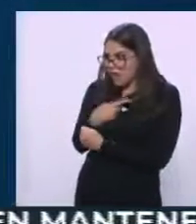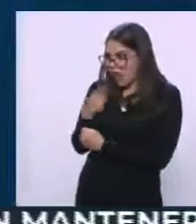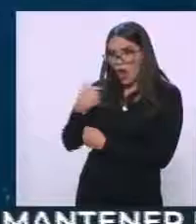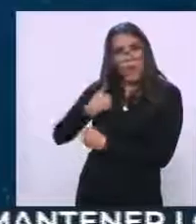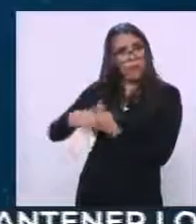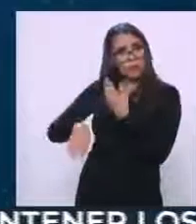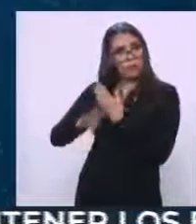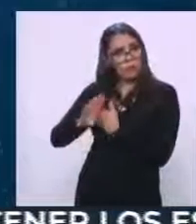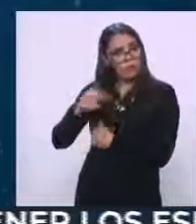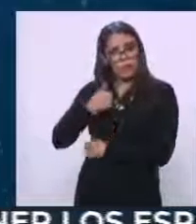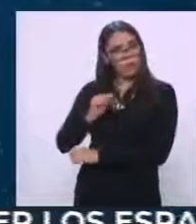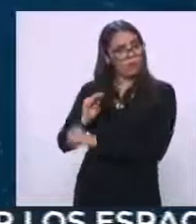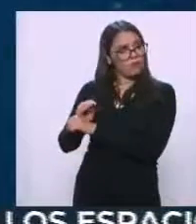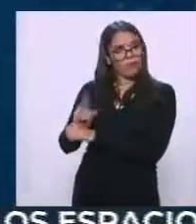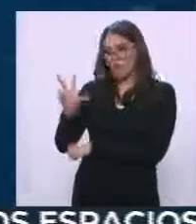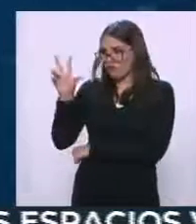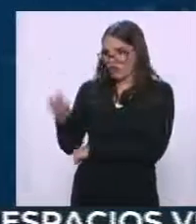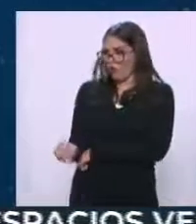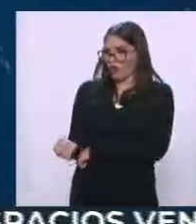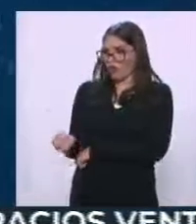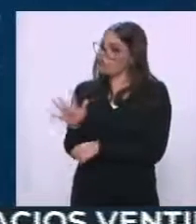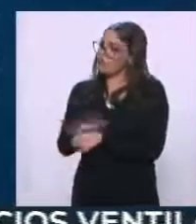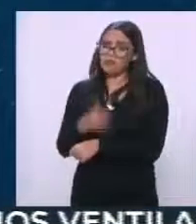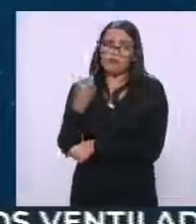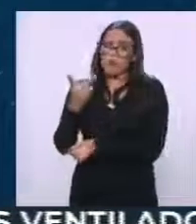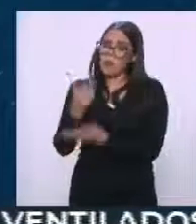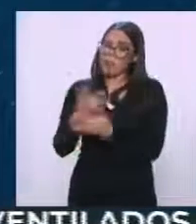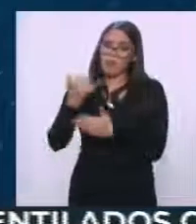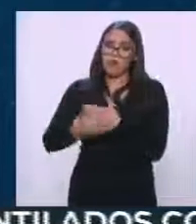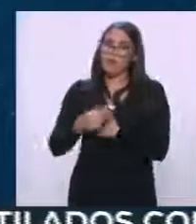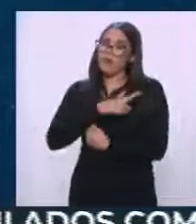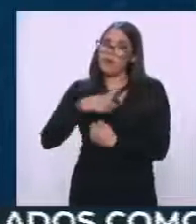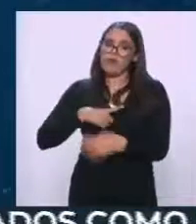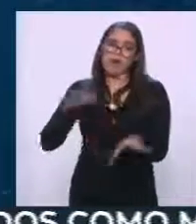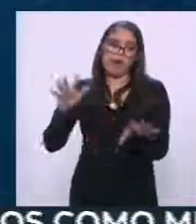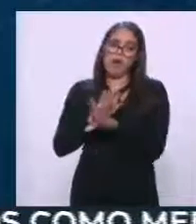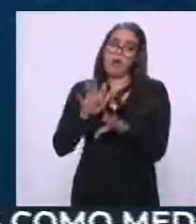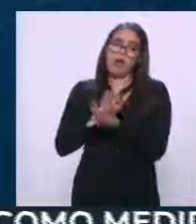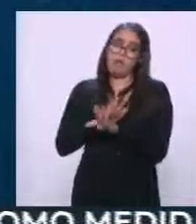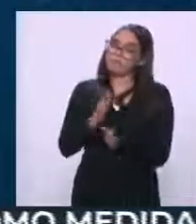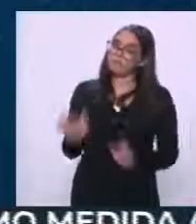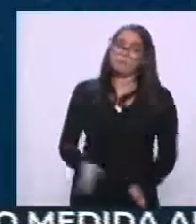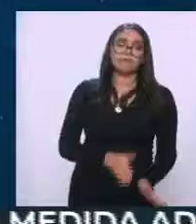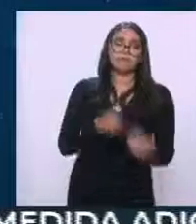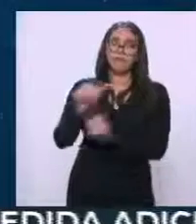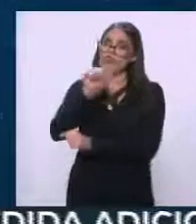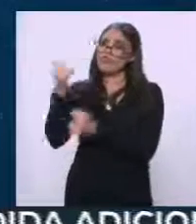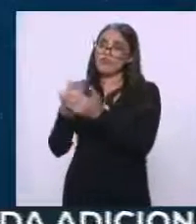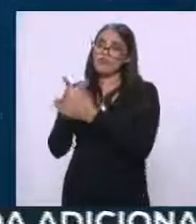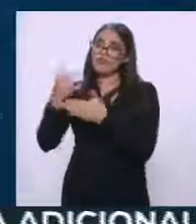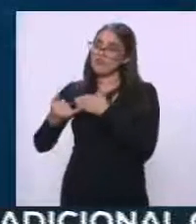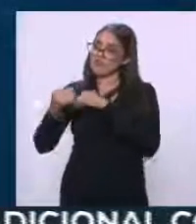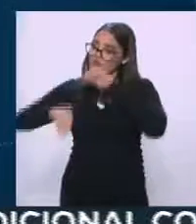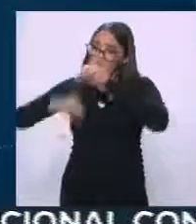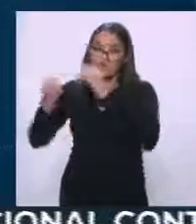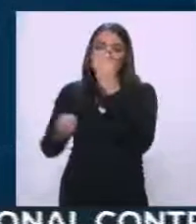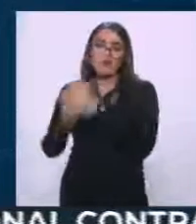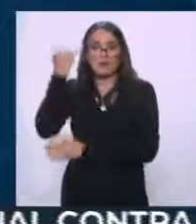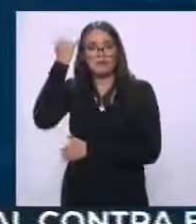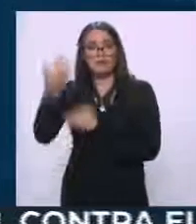deciden retornar el proyecto. ¿Por qué sostengo que es una decisión política? Porque en estricto sentido,